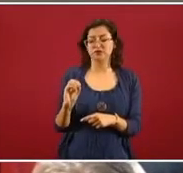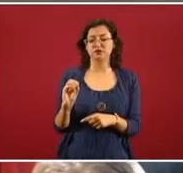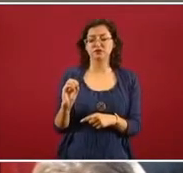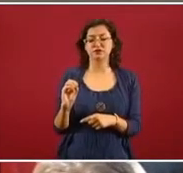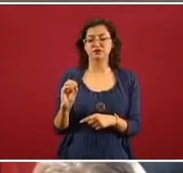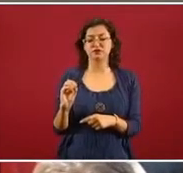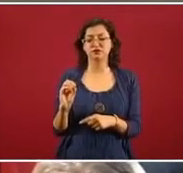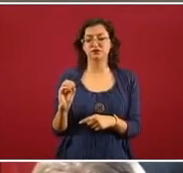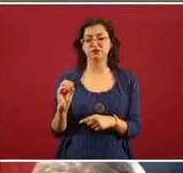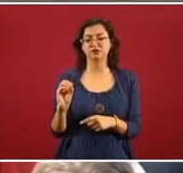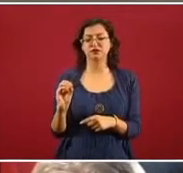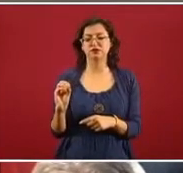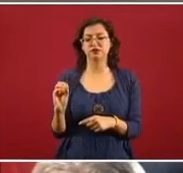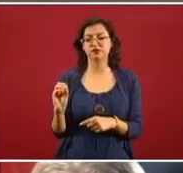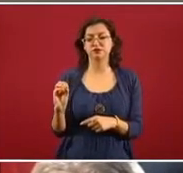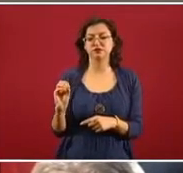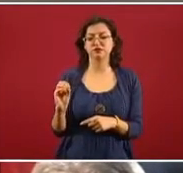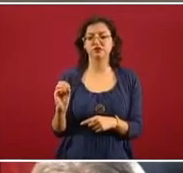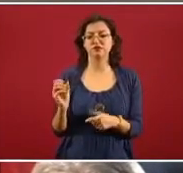algunas